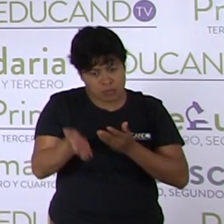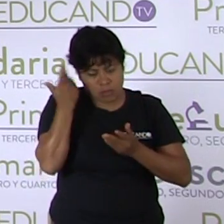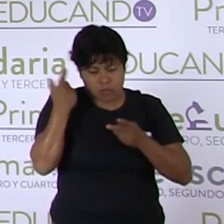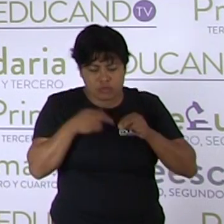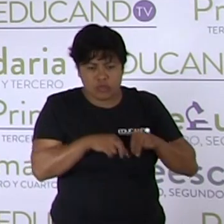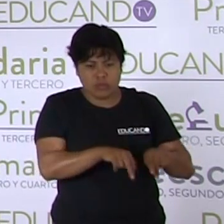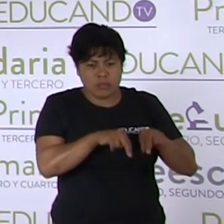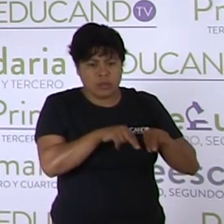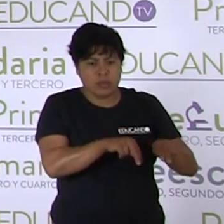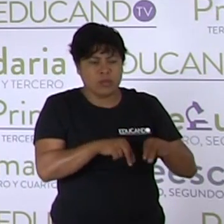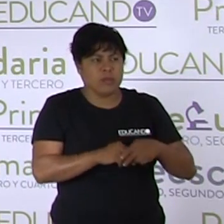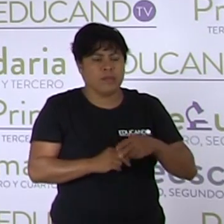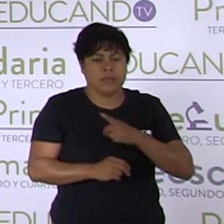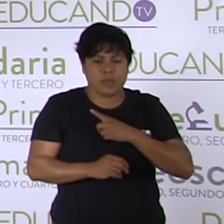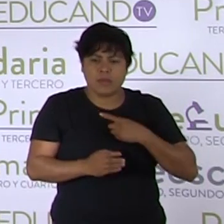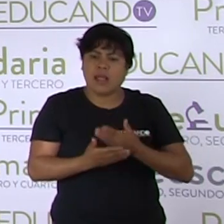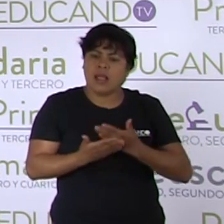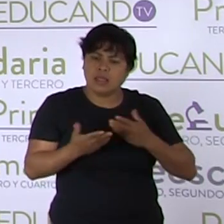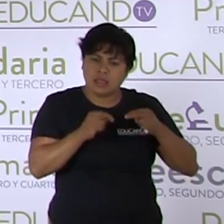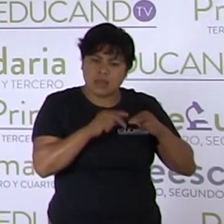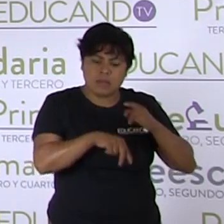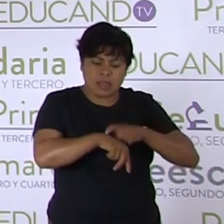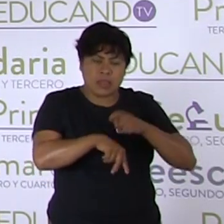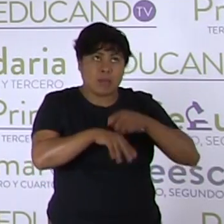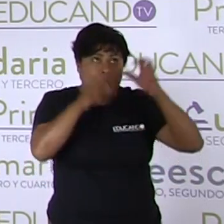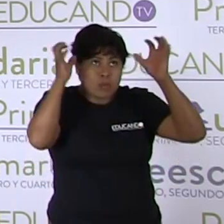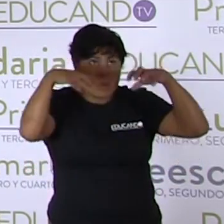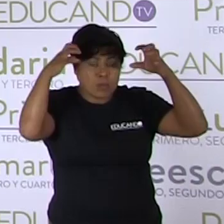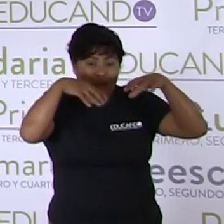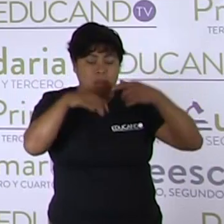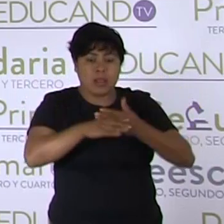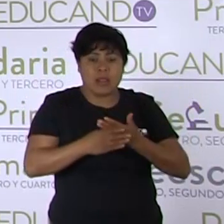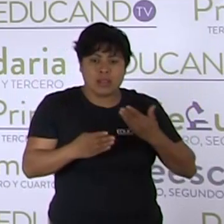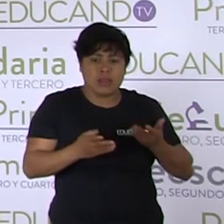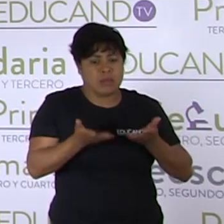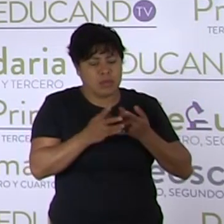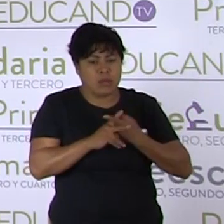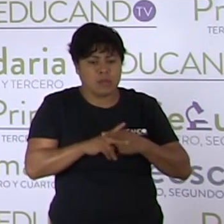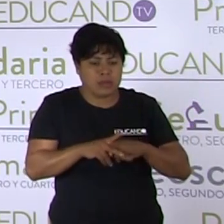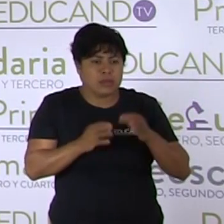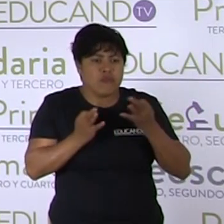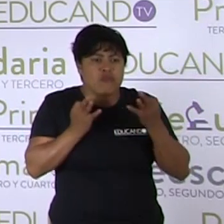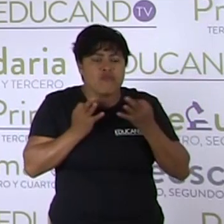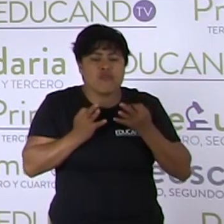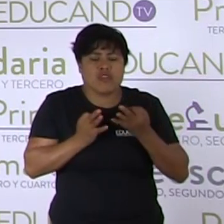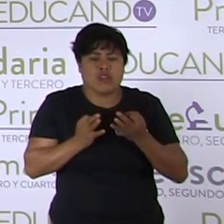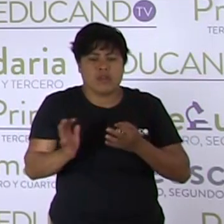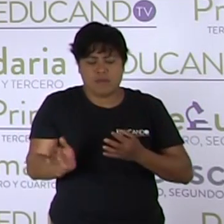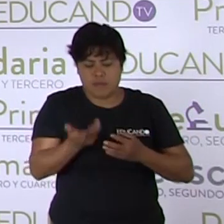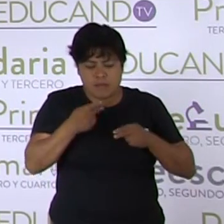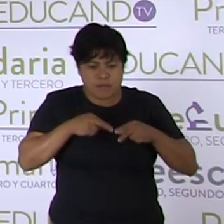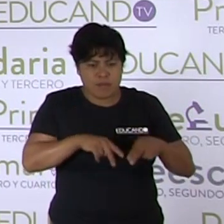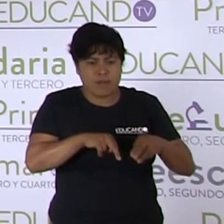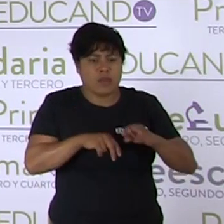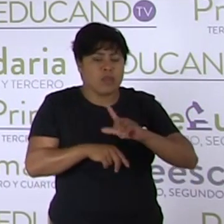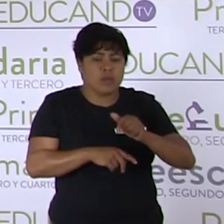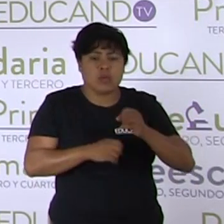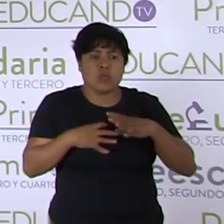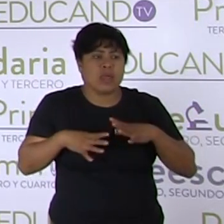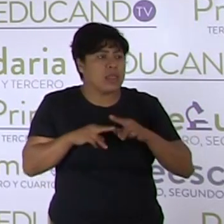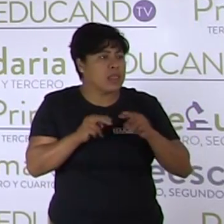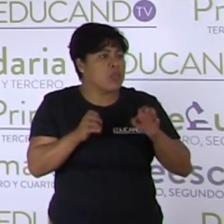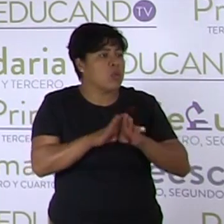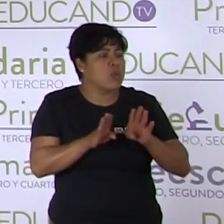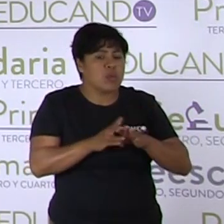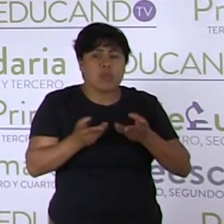encaminando. Hay que ser aprevenidos para el tiempo de aguas, que es cuando se enfría la madrugada, y luego no hay nadie para